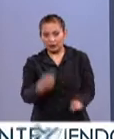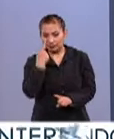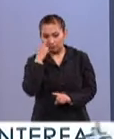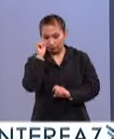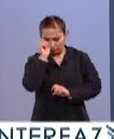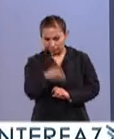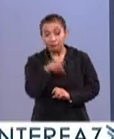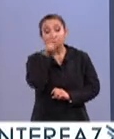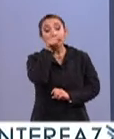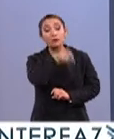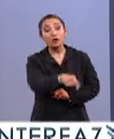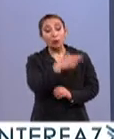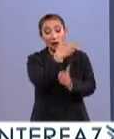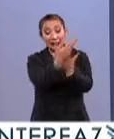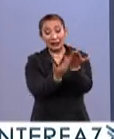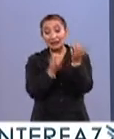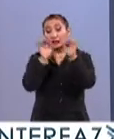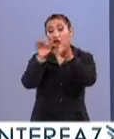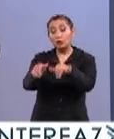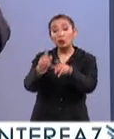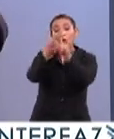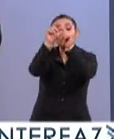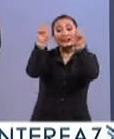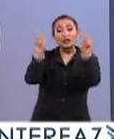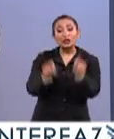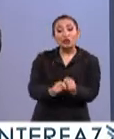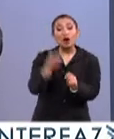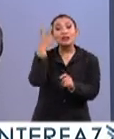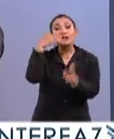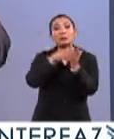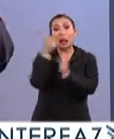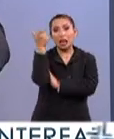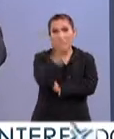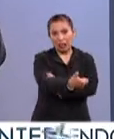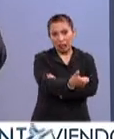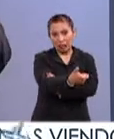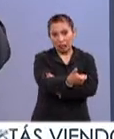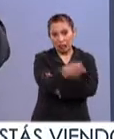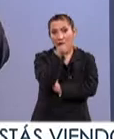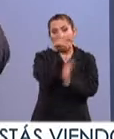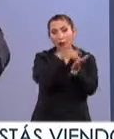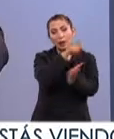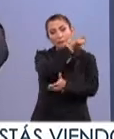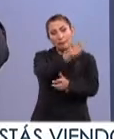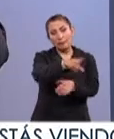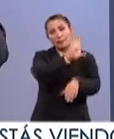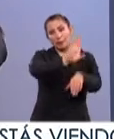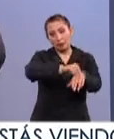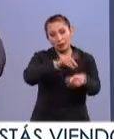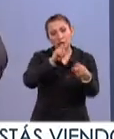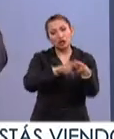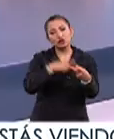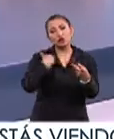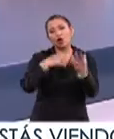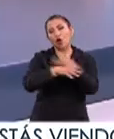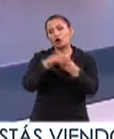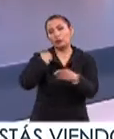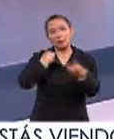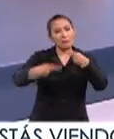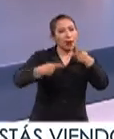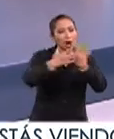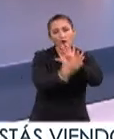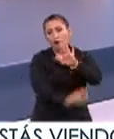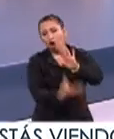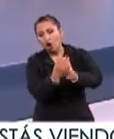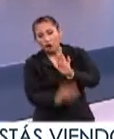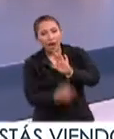dijimos, ok, cuando te registres que va a ser la titulación, te doy 3,000 pesos. Y eso les ayuda a pagar derechos y los costos de la escuela y las